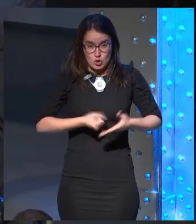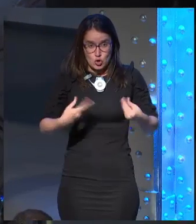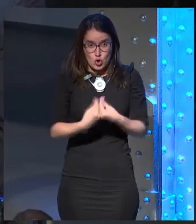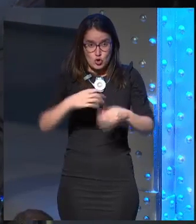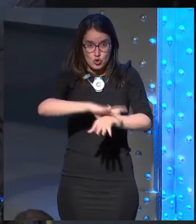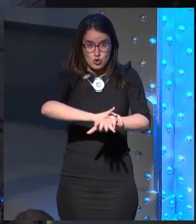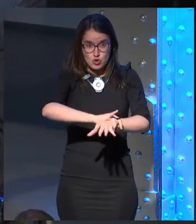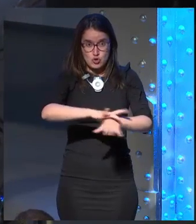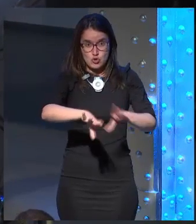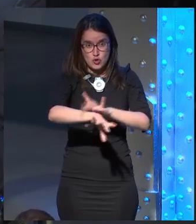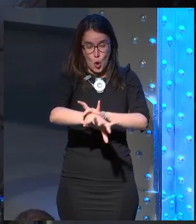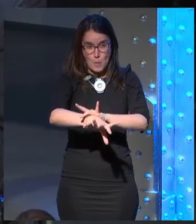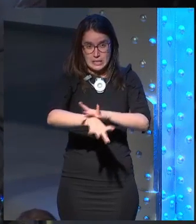gomas,